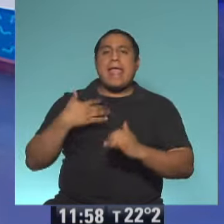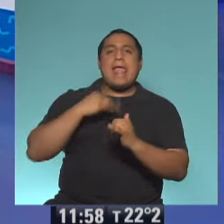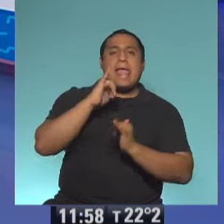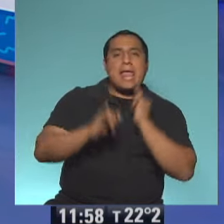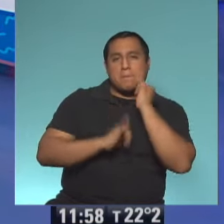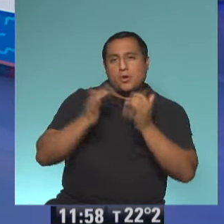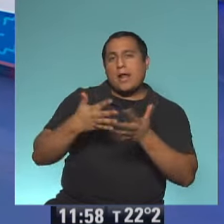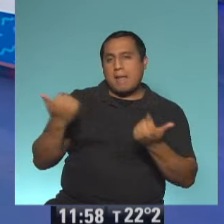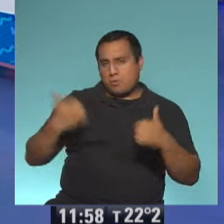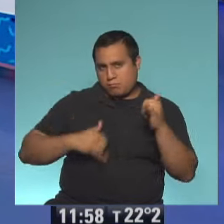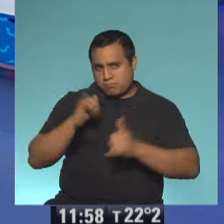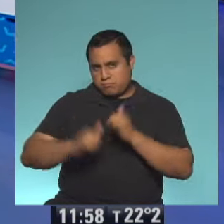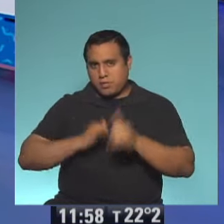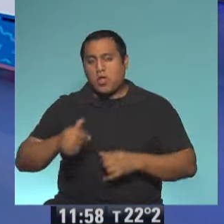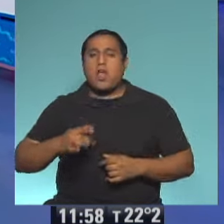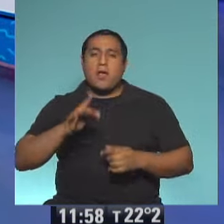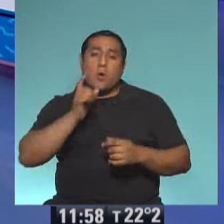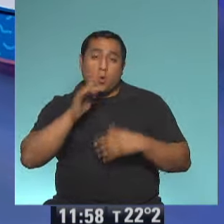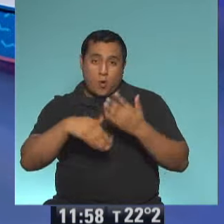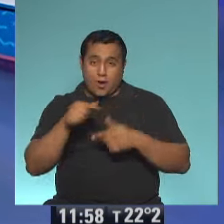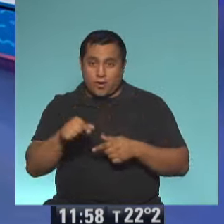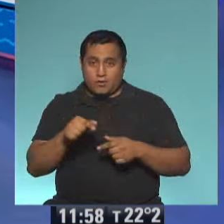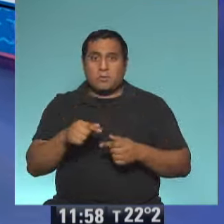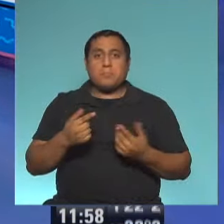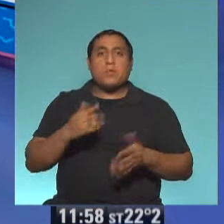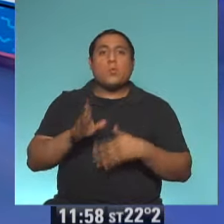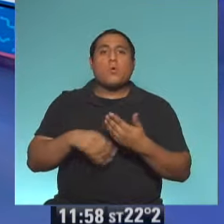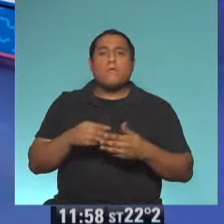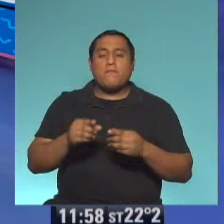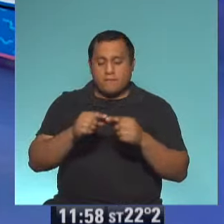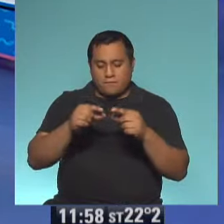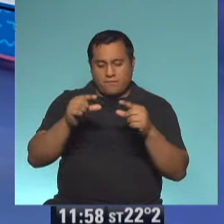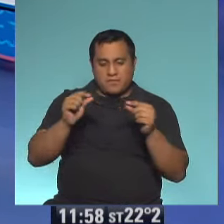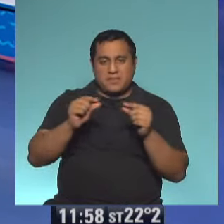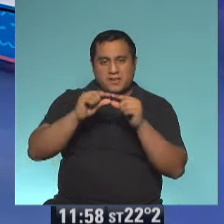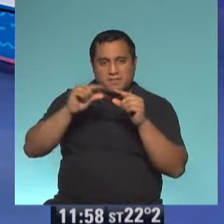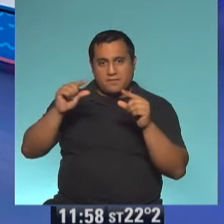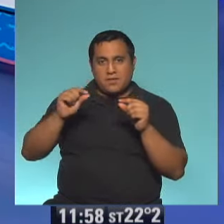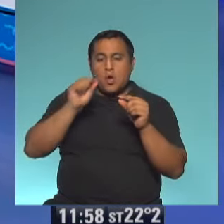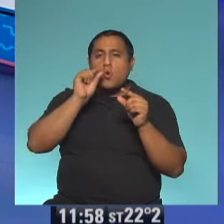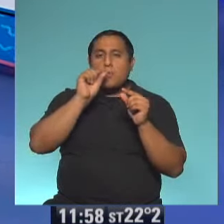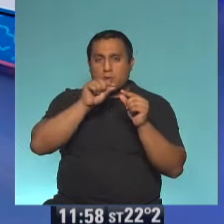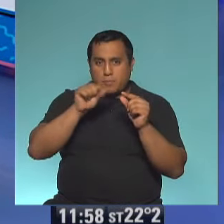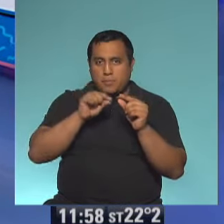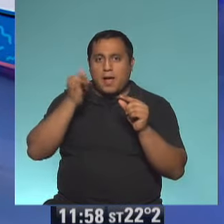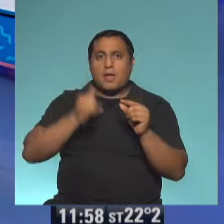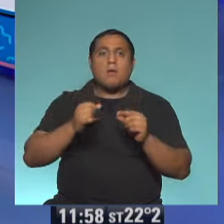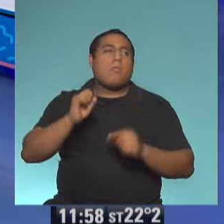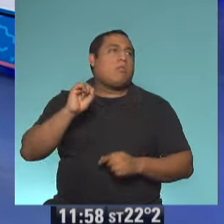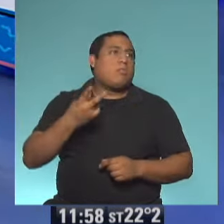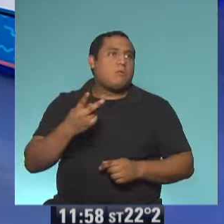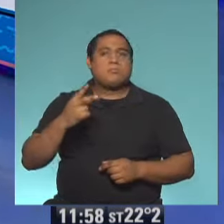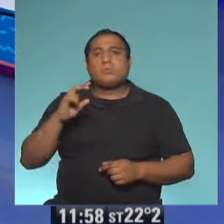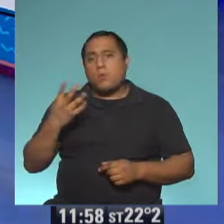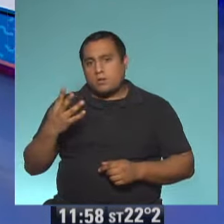muy rapidito. Sí, sí. El dominó, para los que no saben, es un juego que son todas unas fichas que tienen números. Por ejemplo, 2,